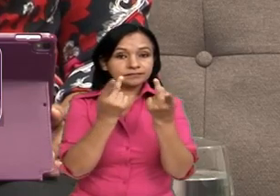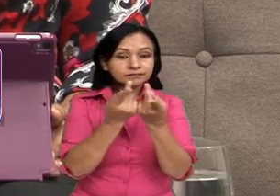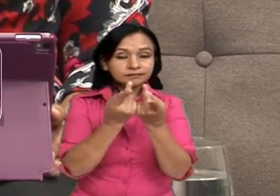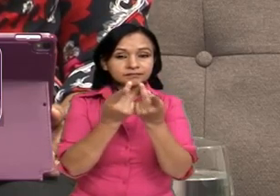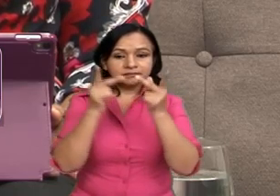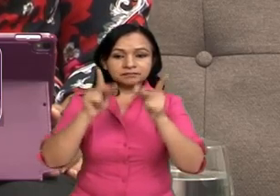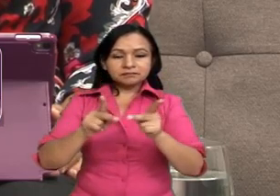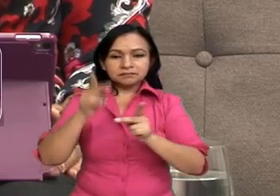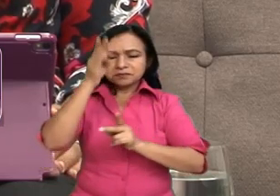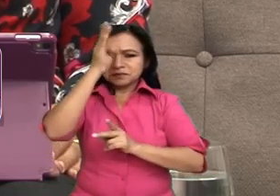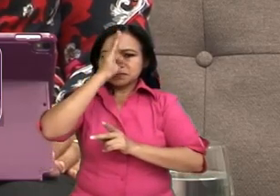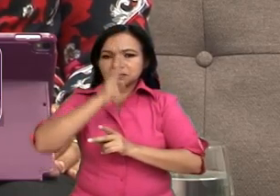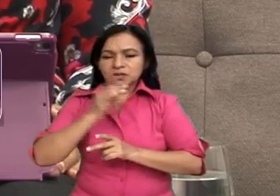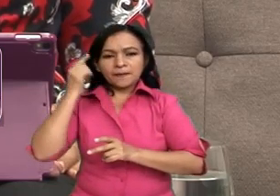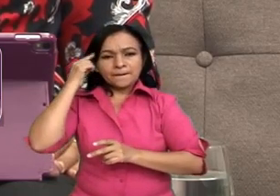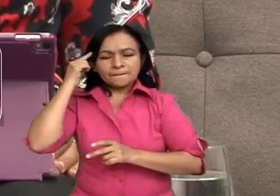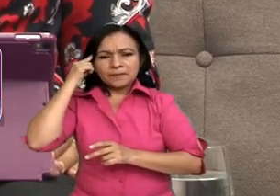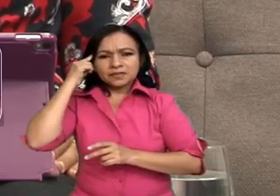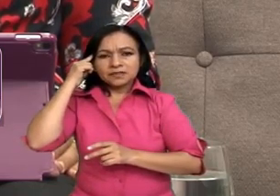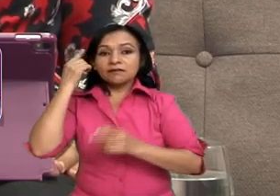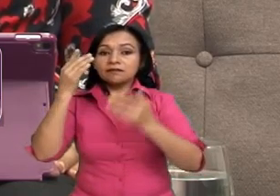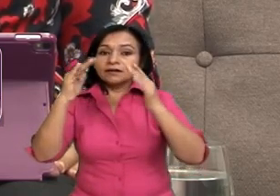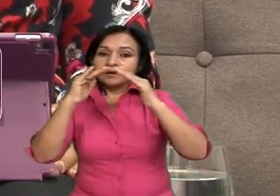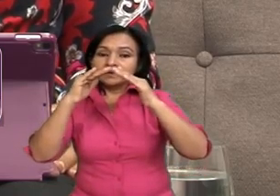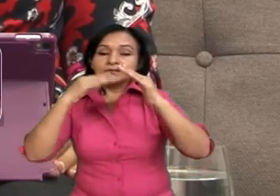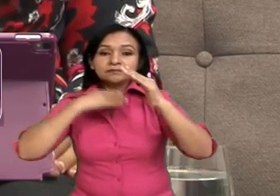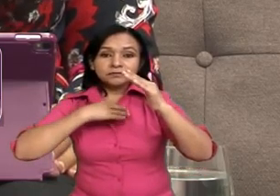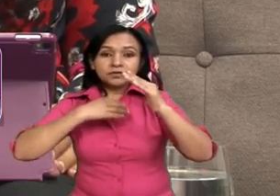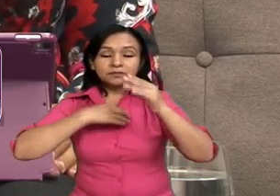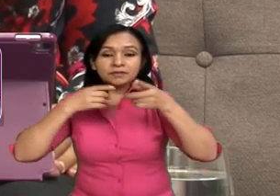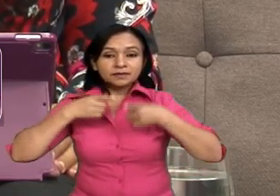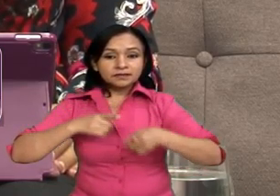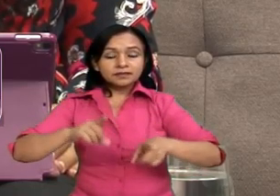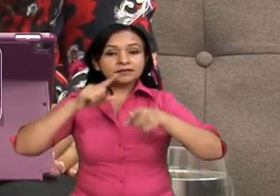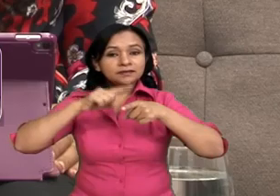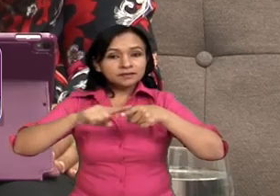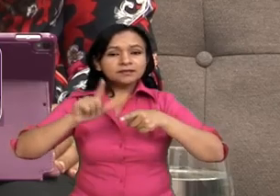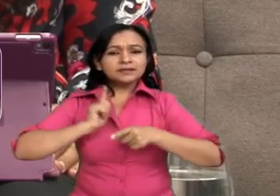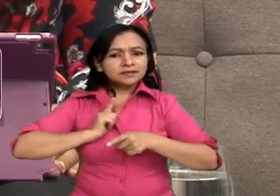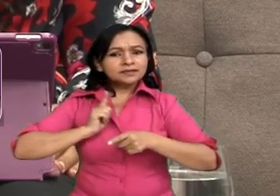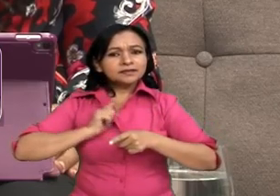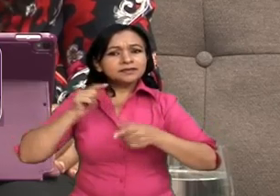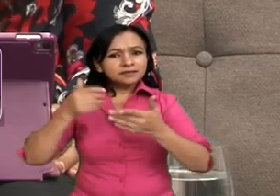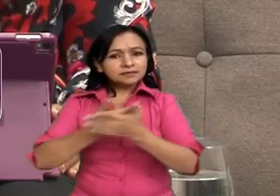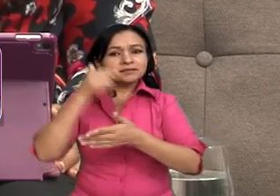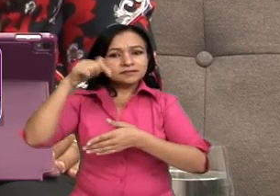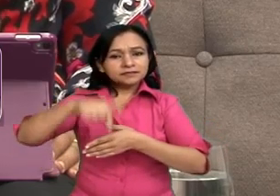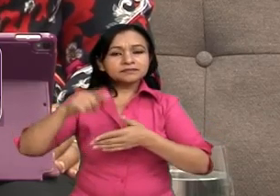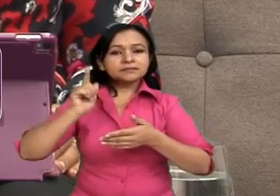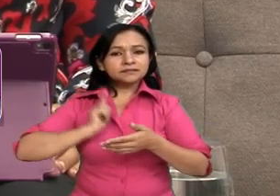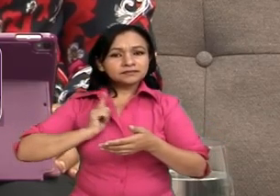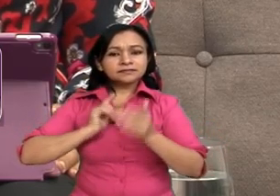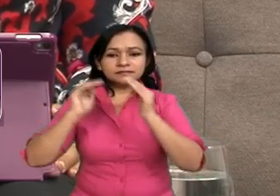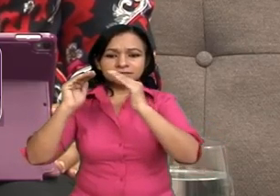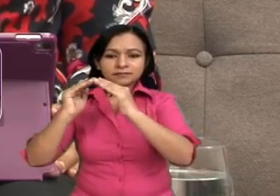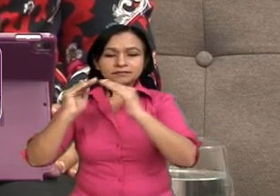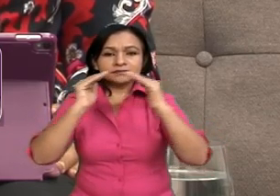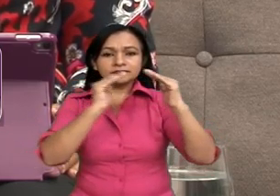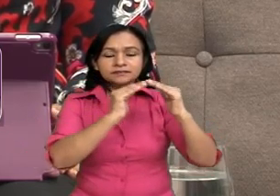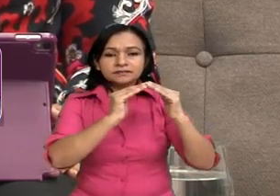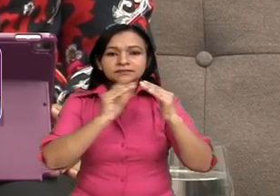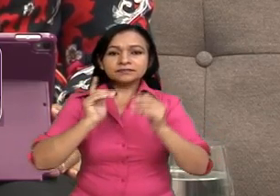siquiera soñaban que podían tener una casa digna, la tienen gracias al comandante Daniel. Entonces, el